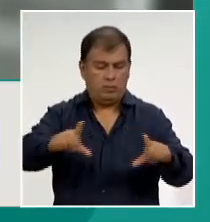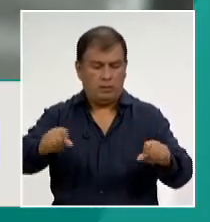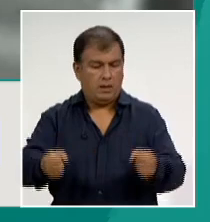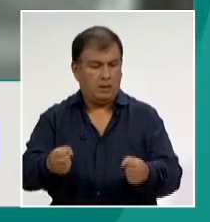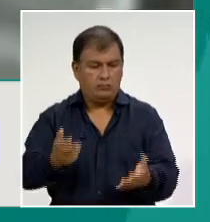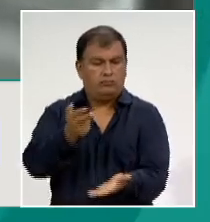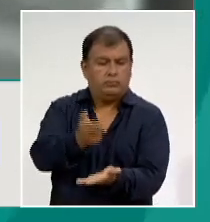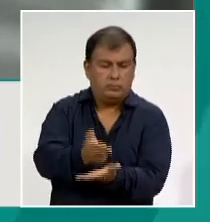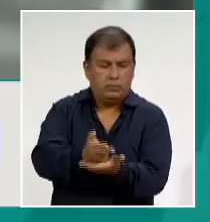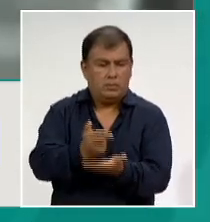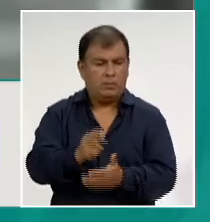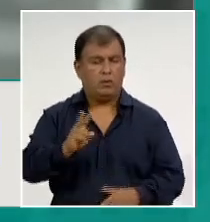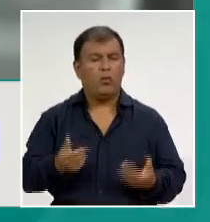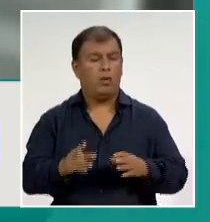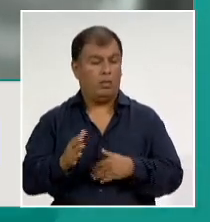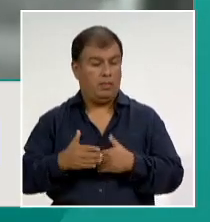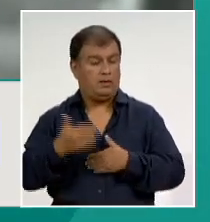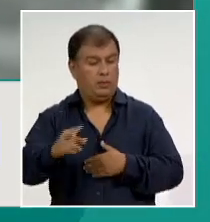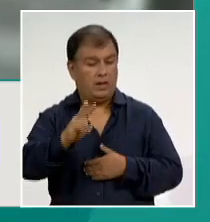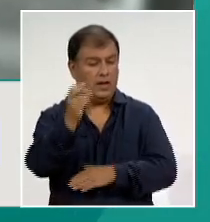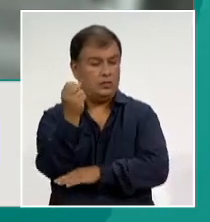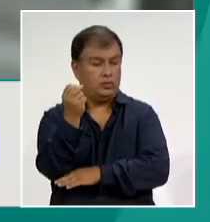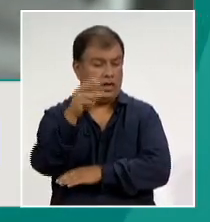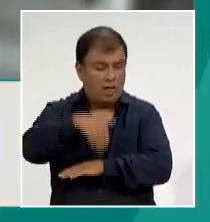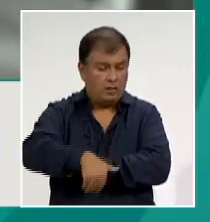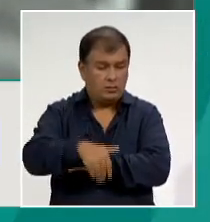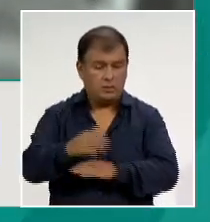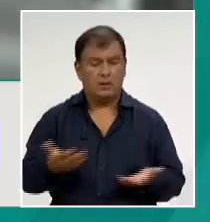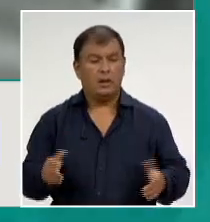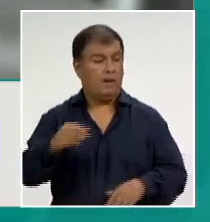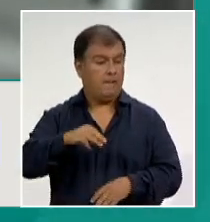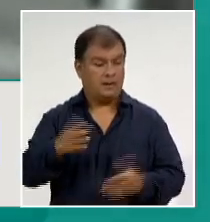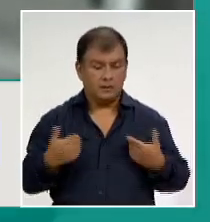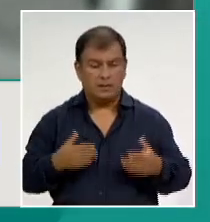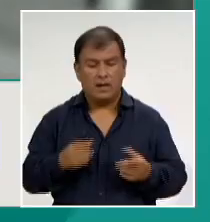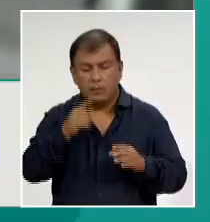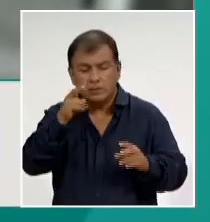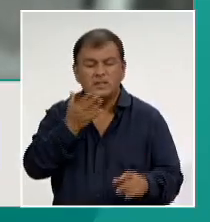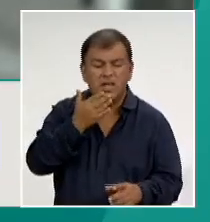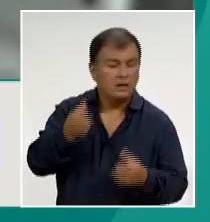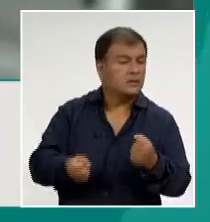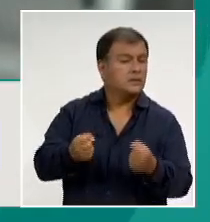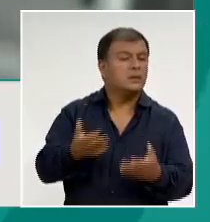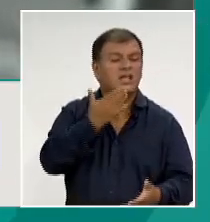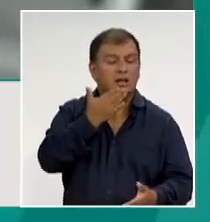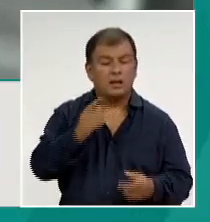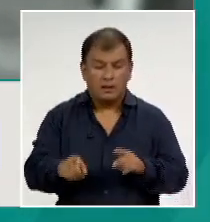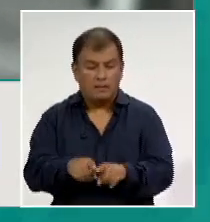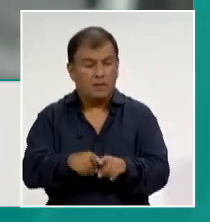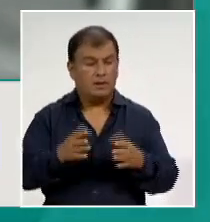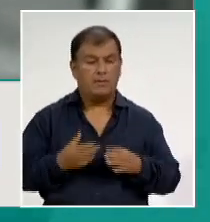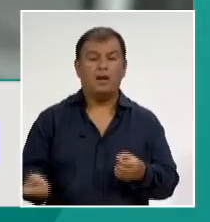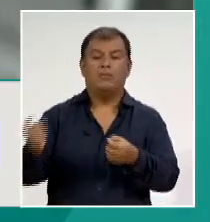vehículo que se estacionó aquí 20 minutos después de la medianoche de la madrugada del día martes, para poder identificar quién era el conductor y quién estaría